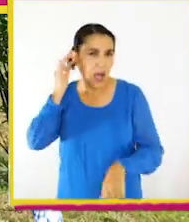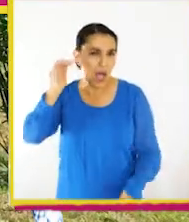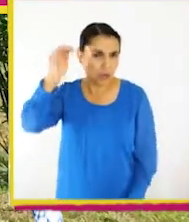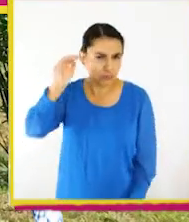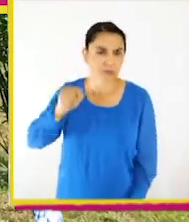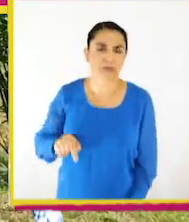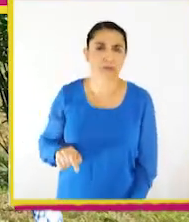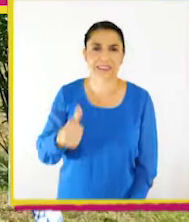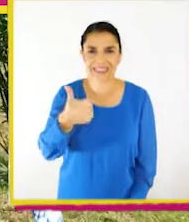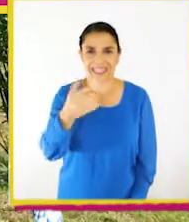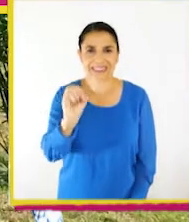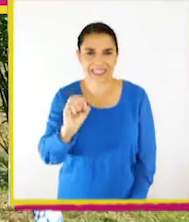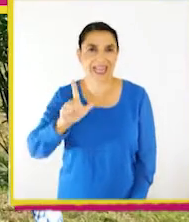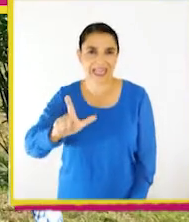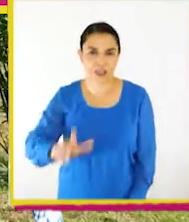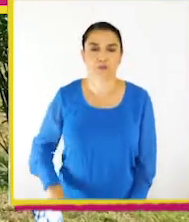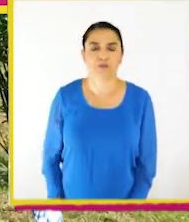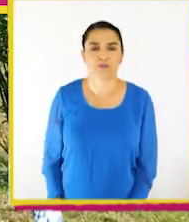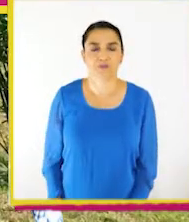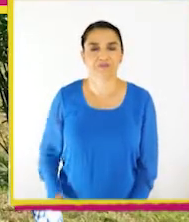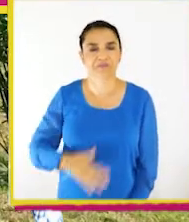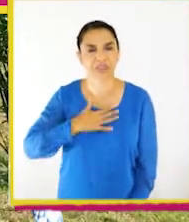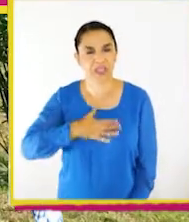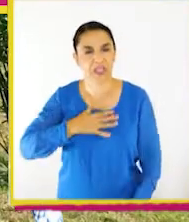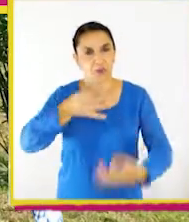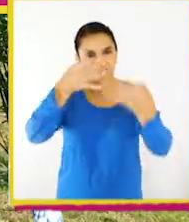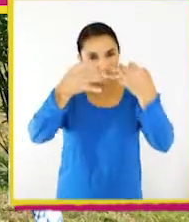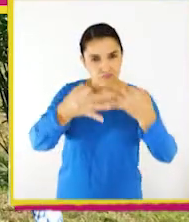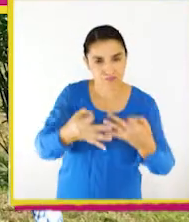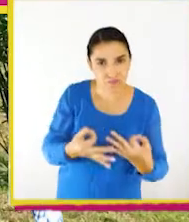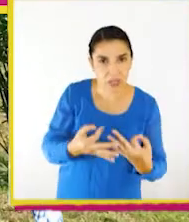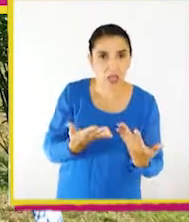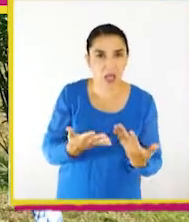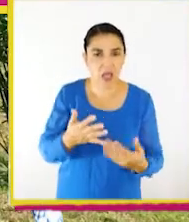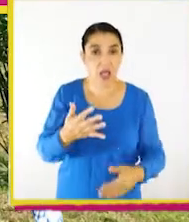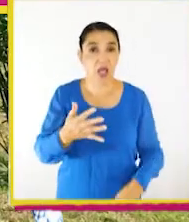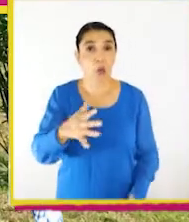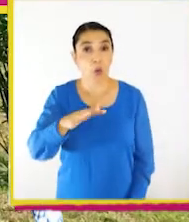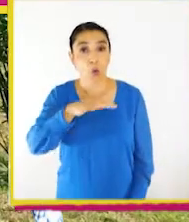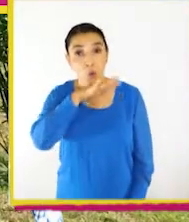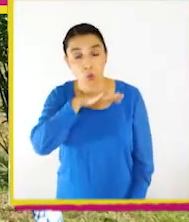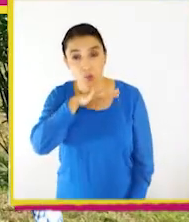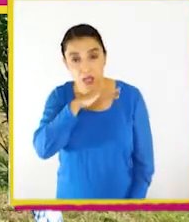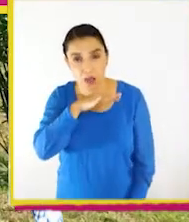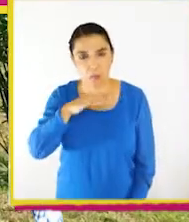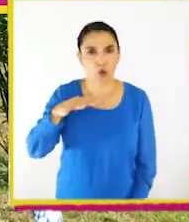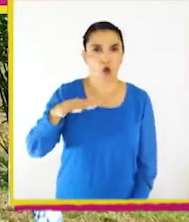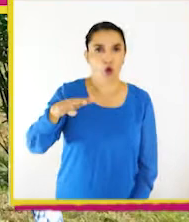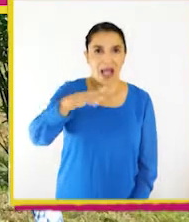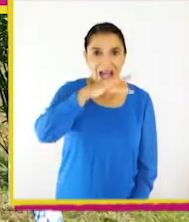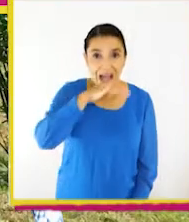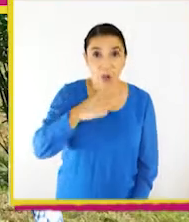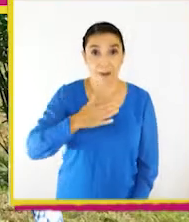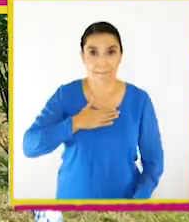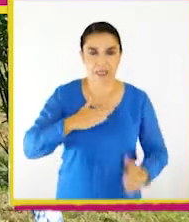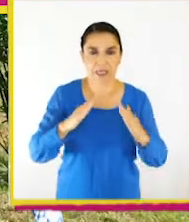mayor gasta 60 litros. Si quiero calcular el promedio de agua que que gastamos en